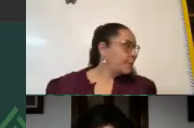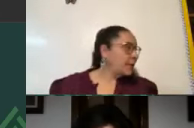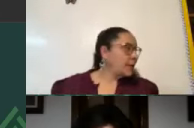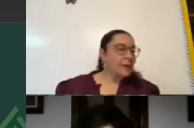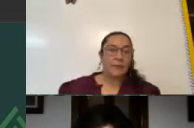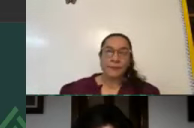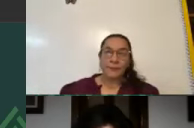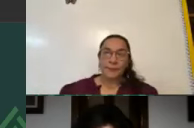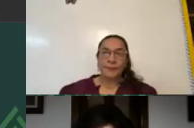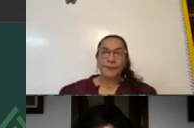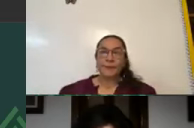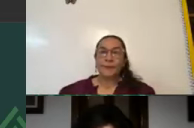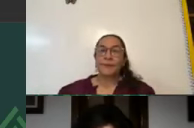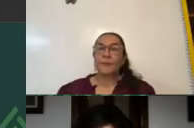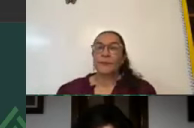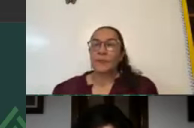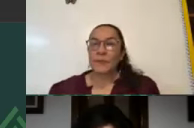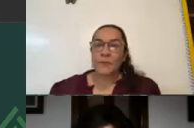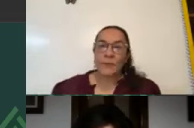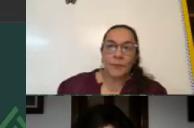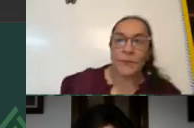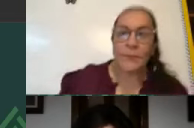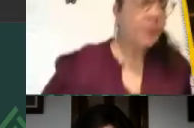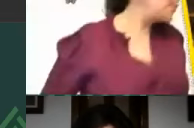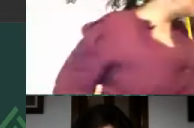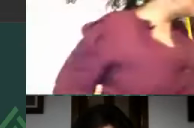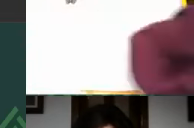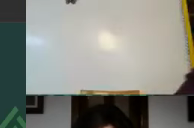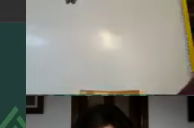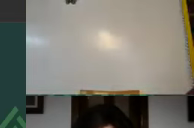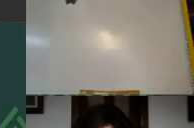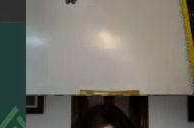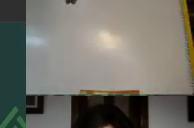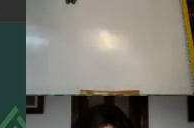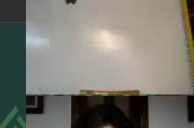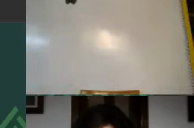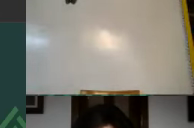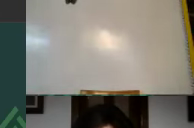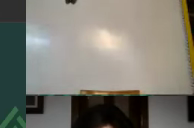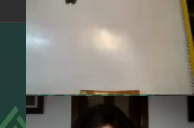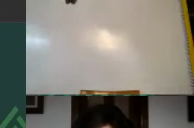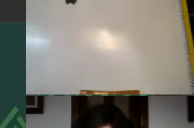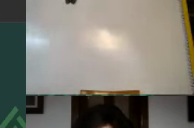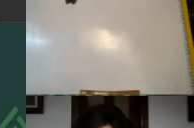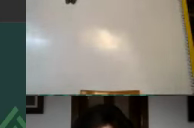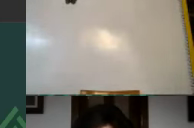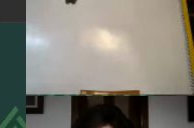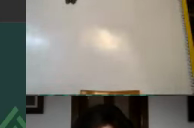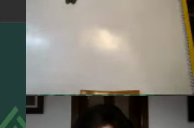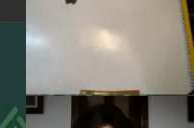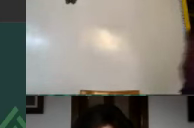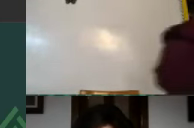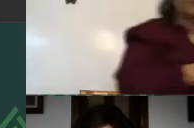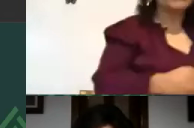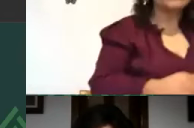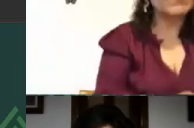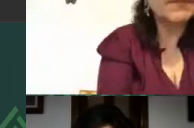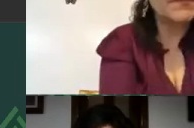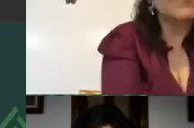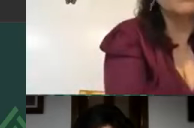contribuyentes. Por tal razón, el texto propuesto y desde luego su alcance procesal no es excluyente y